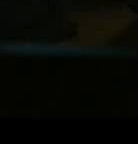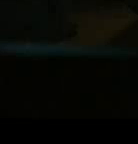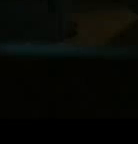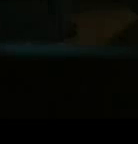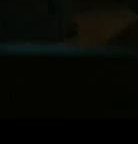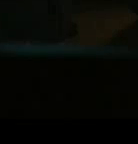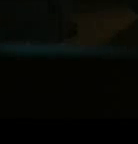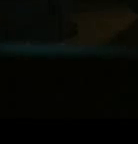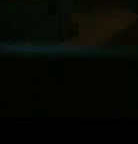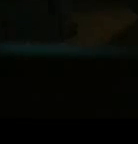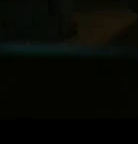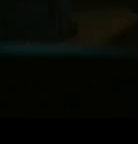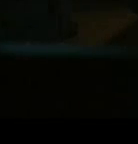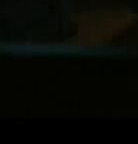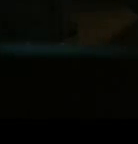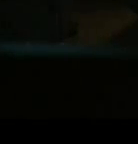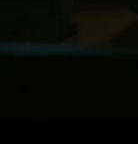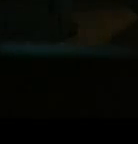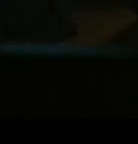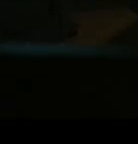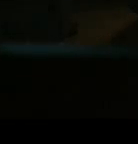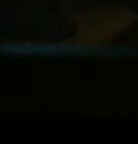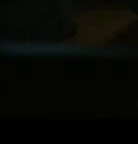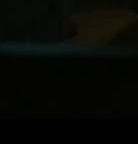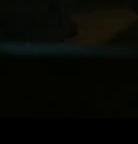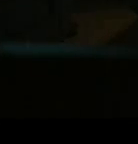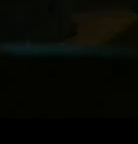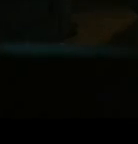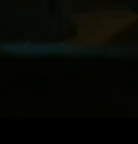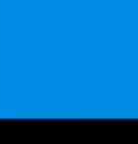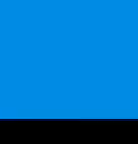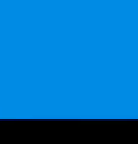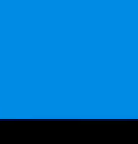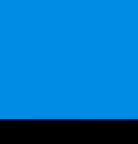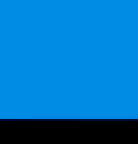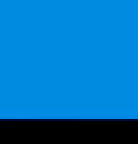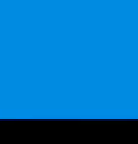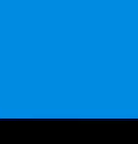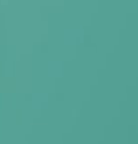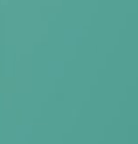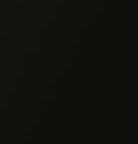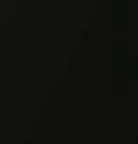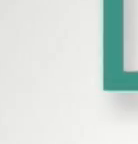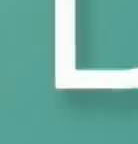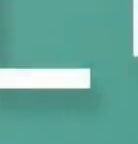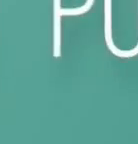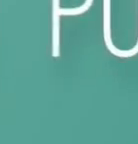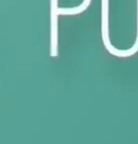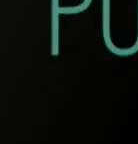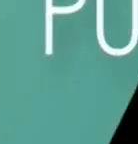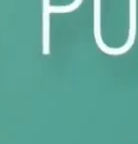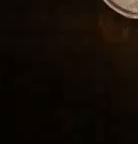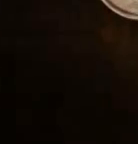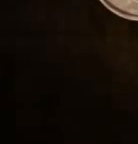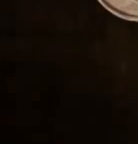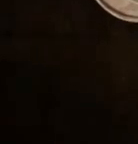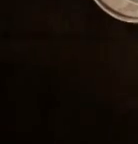Tienes mucho en común con ellos, por eso CNT tiene un plan perfecto para todos. Cámbiate a CNT.